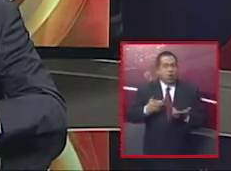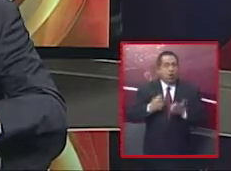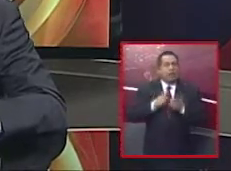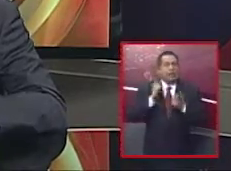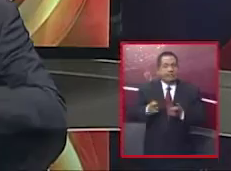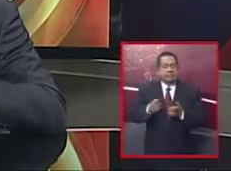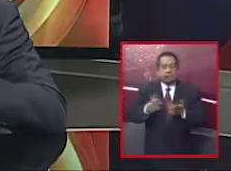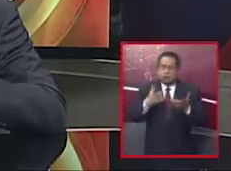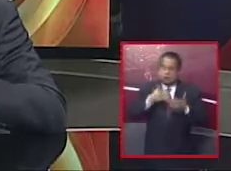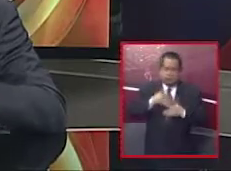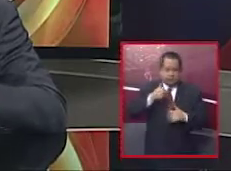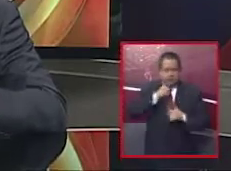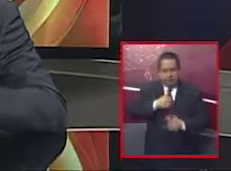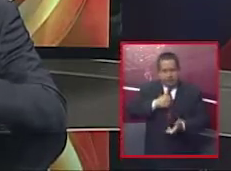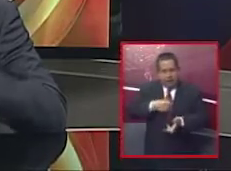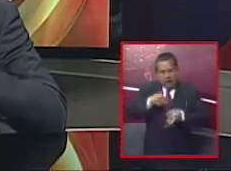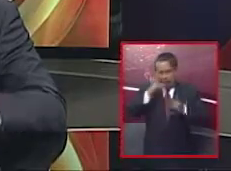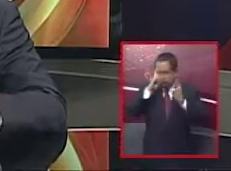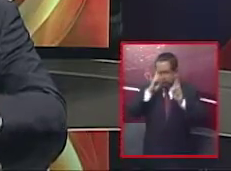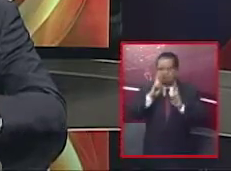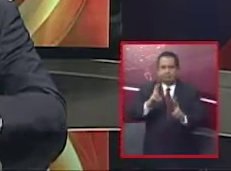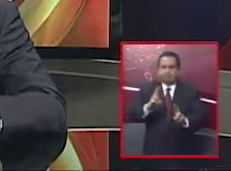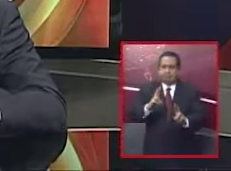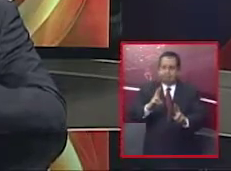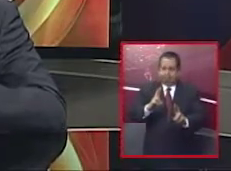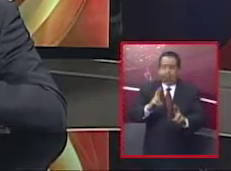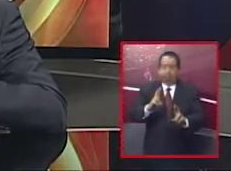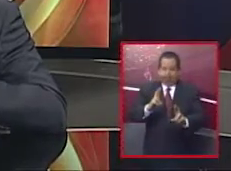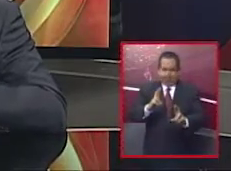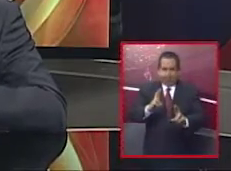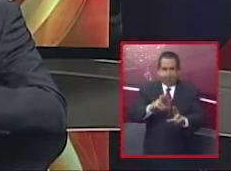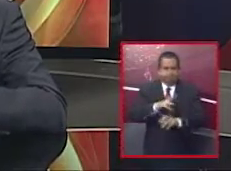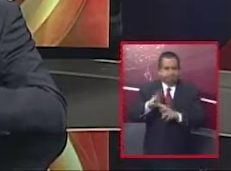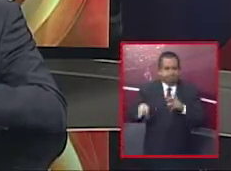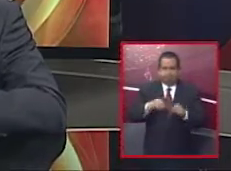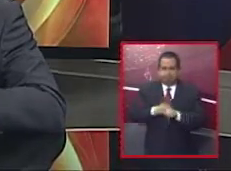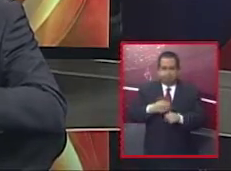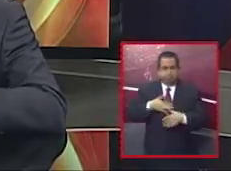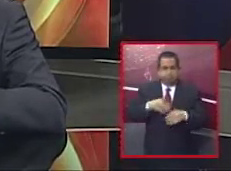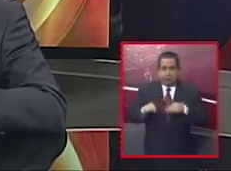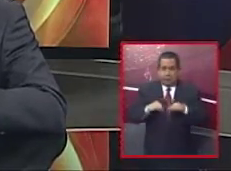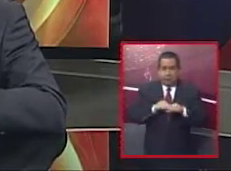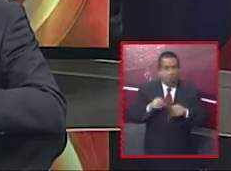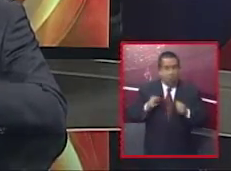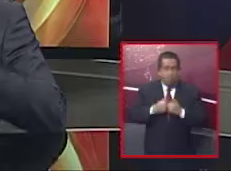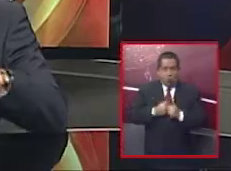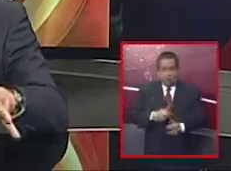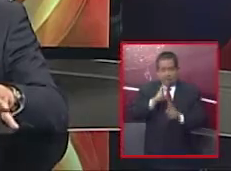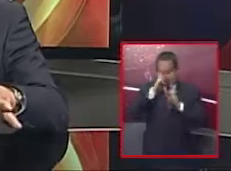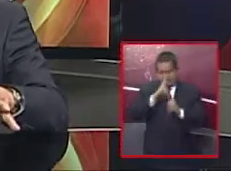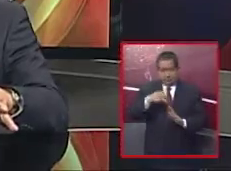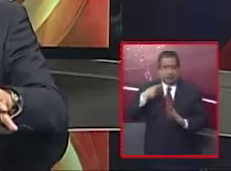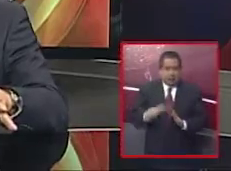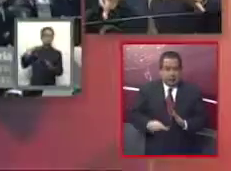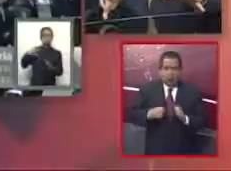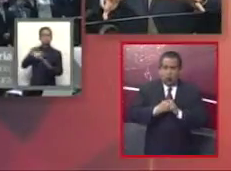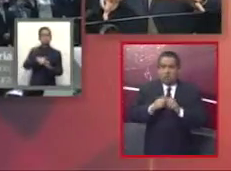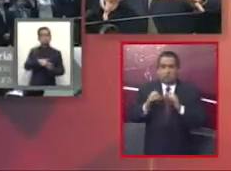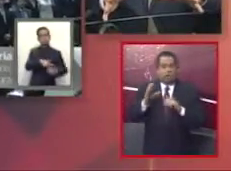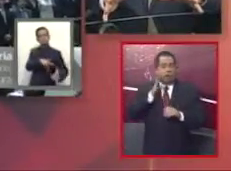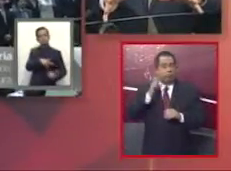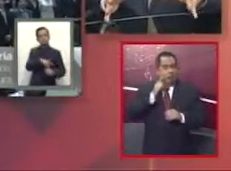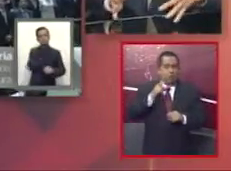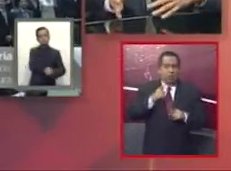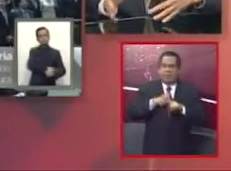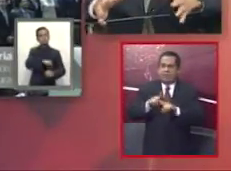respeto que finalmente con un trabajo muy institucional de mi parte, muy respetuoso de la pluralidad de